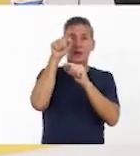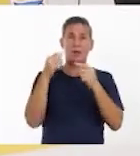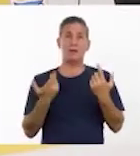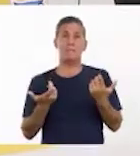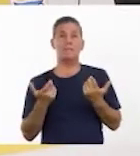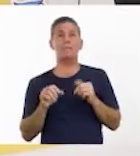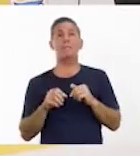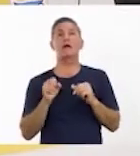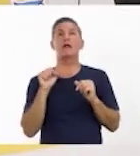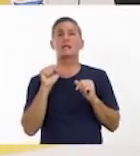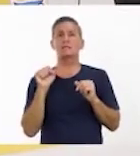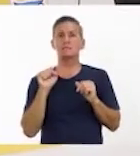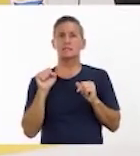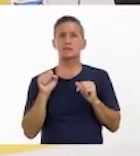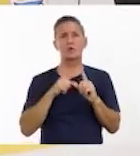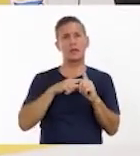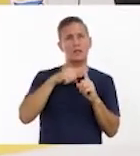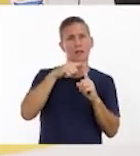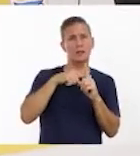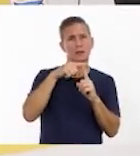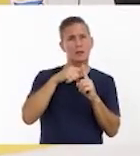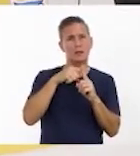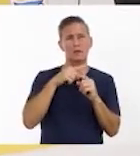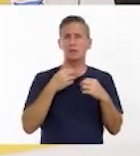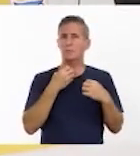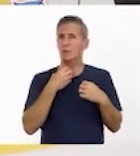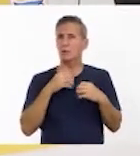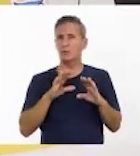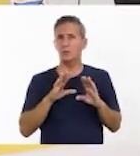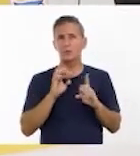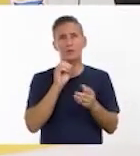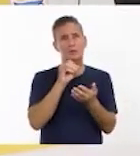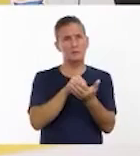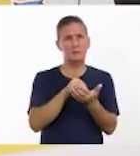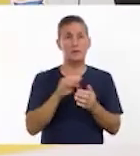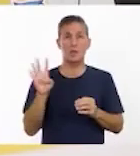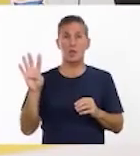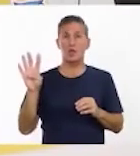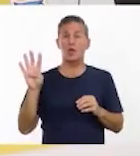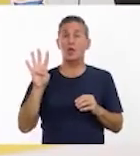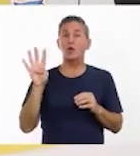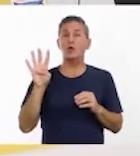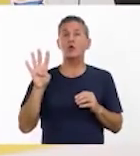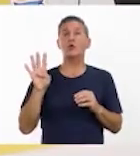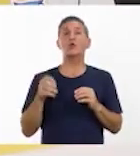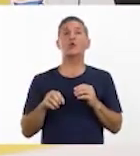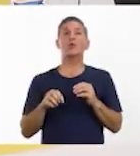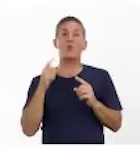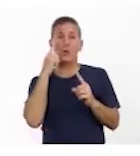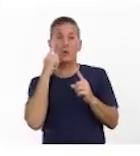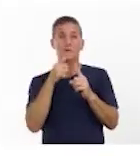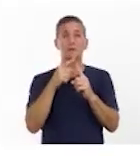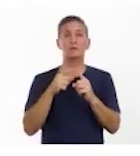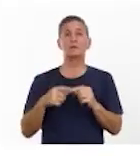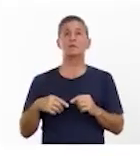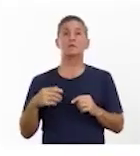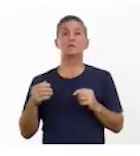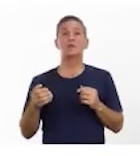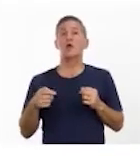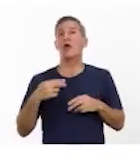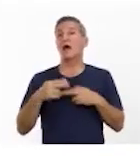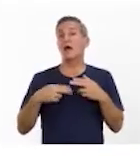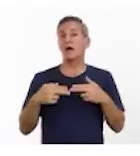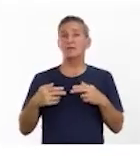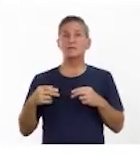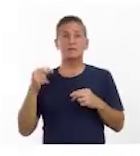que necesitan para saturar a una temperatura dada. El cuarto objetivo, continuar desarrollando